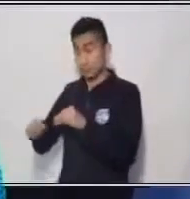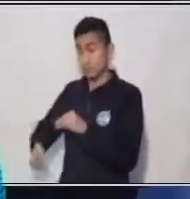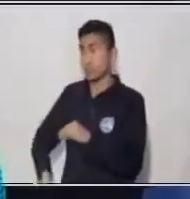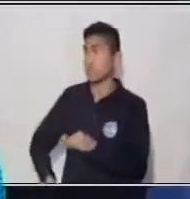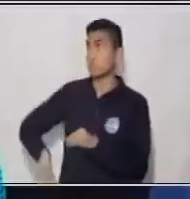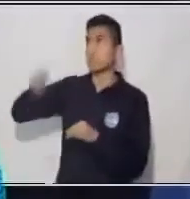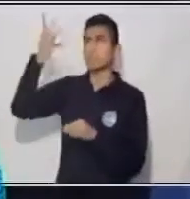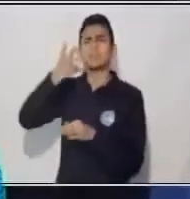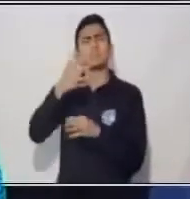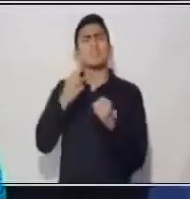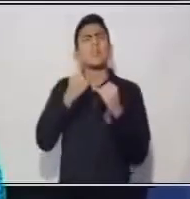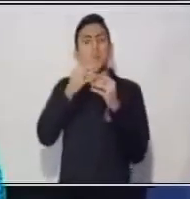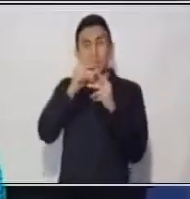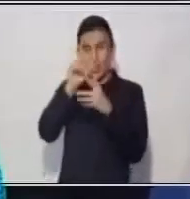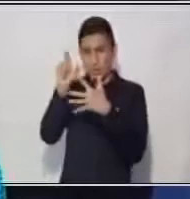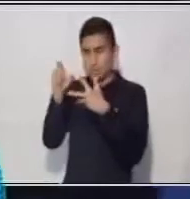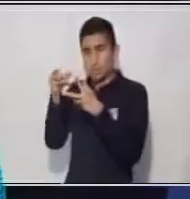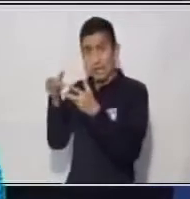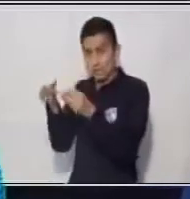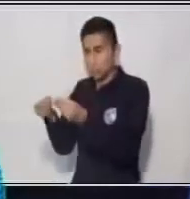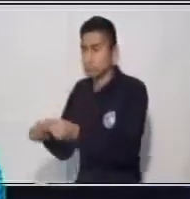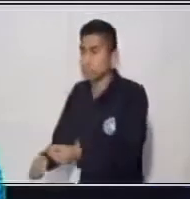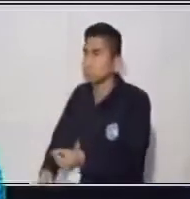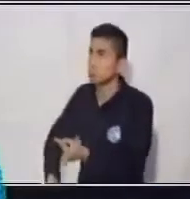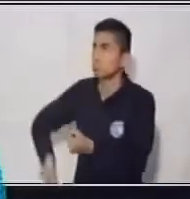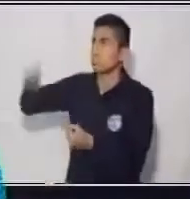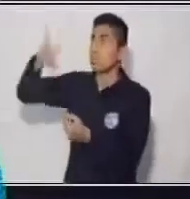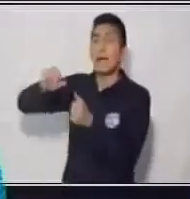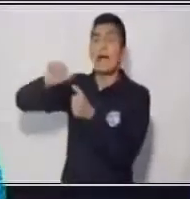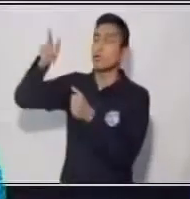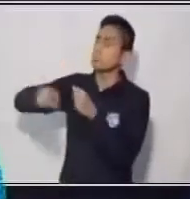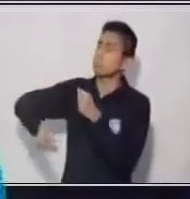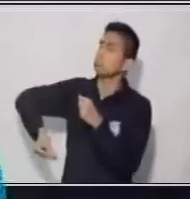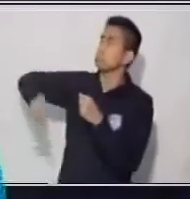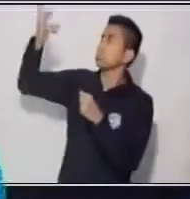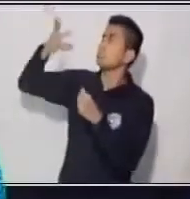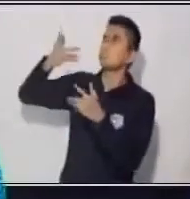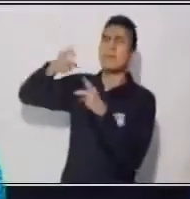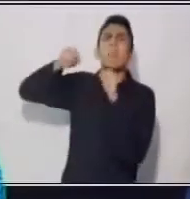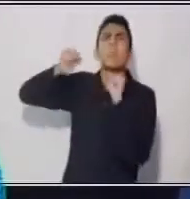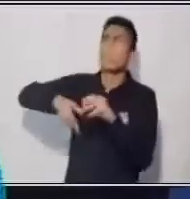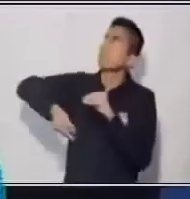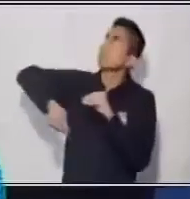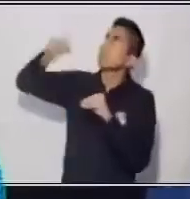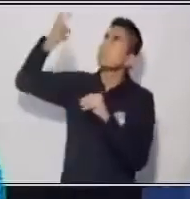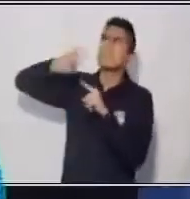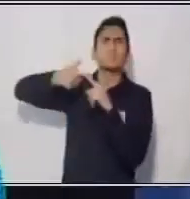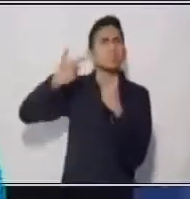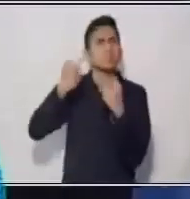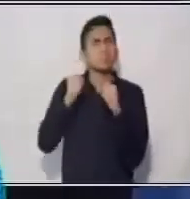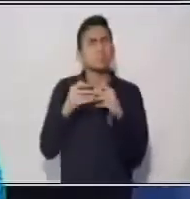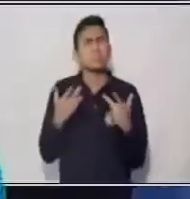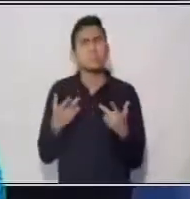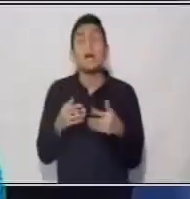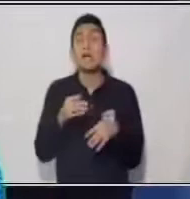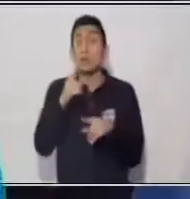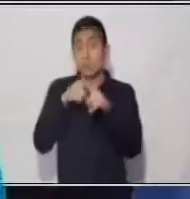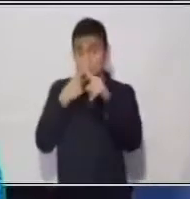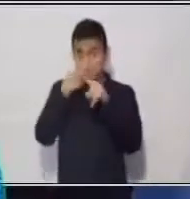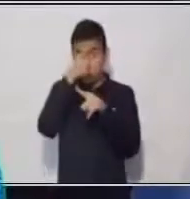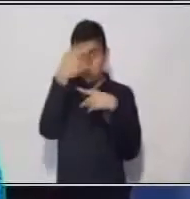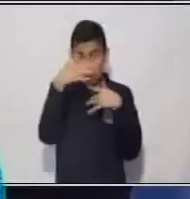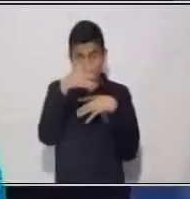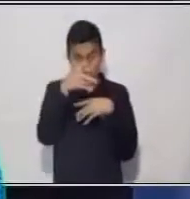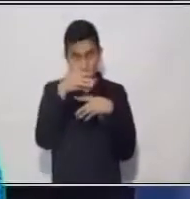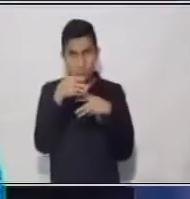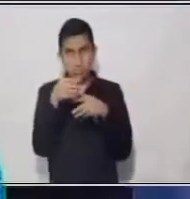Entonces nosotros queremos saber la altura a la que puedo llegar. Al momento de ser